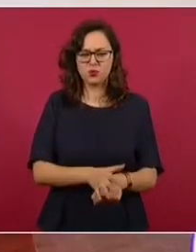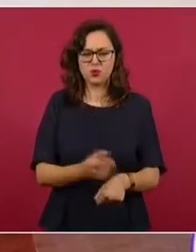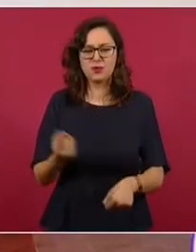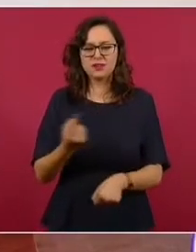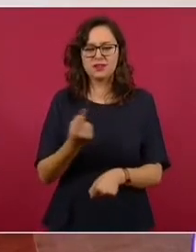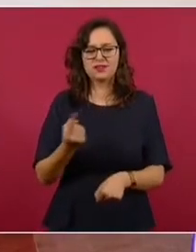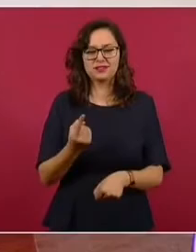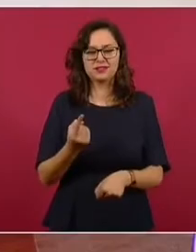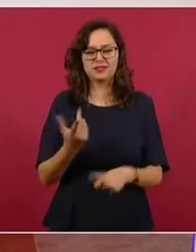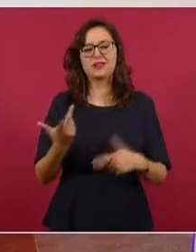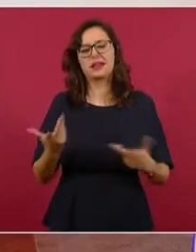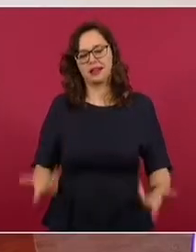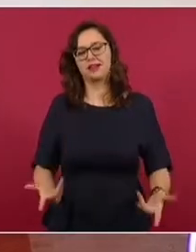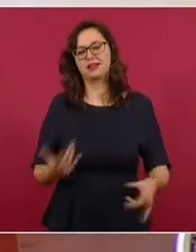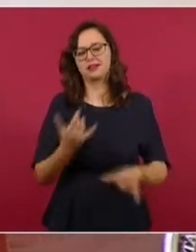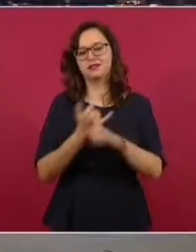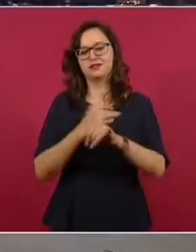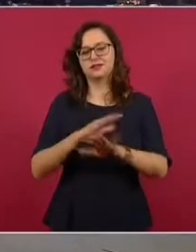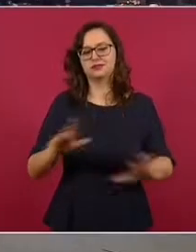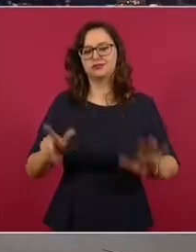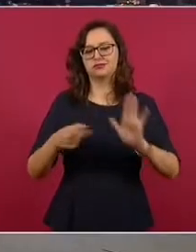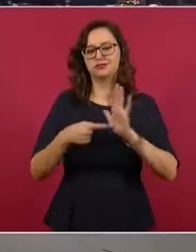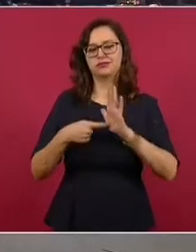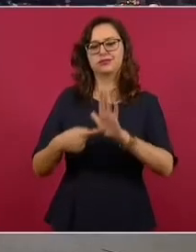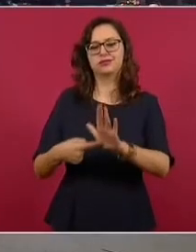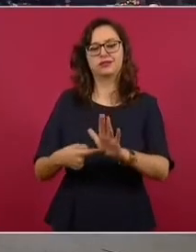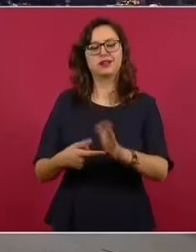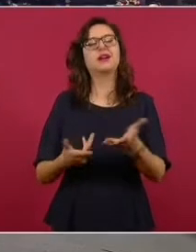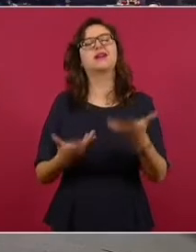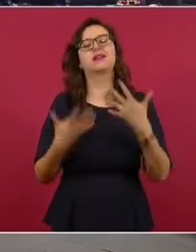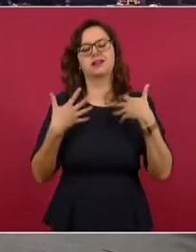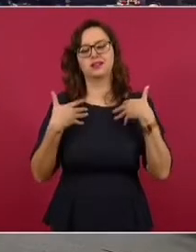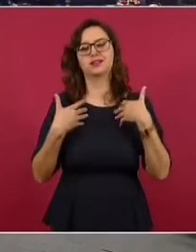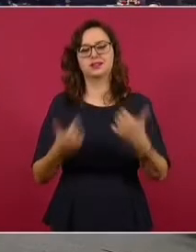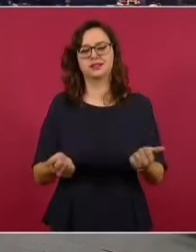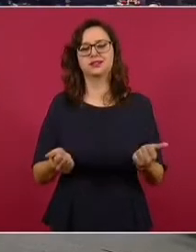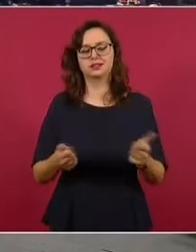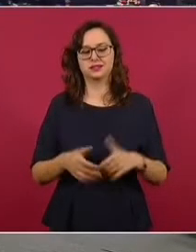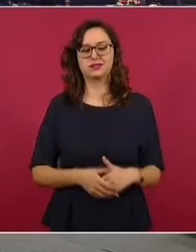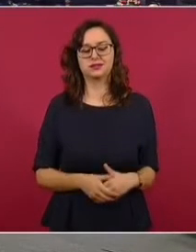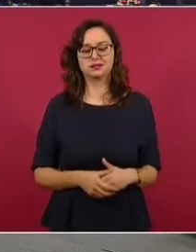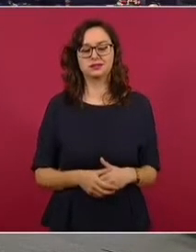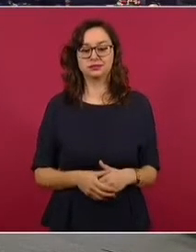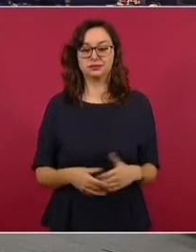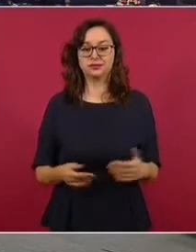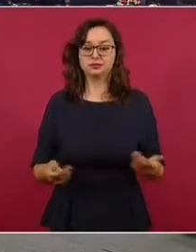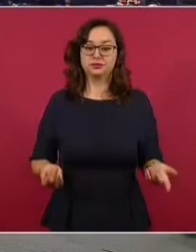opositores, ¿no? Es un acto de una candidata, creo que